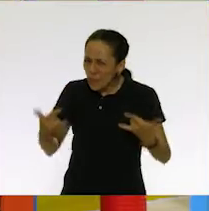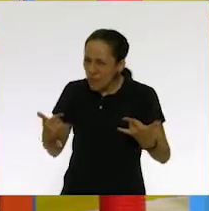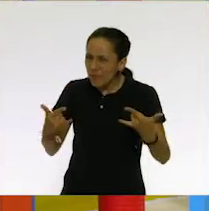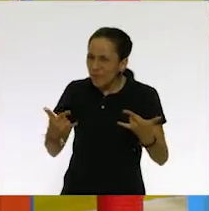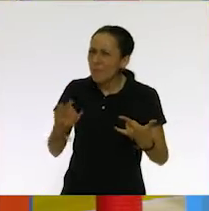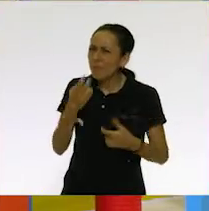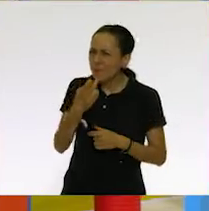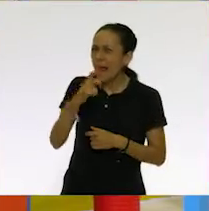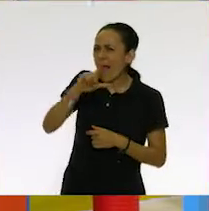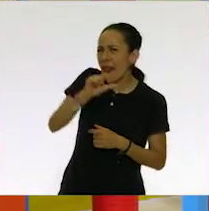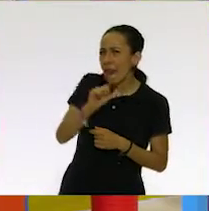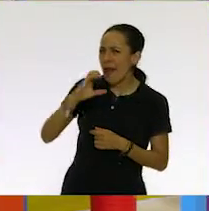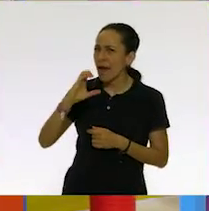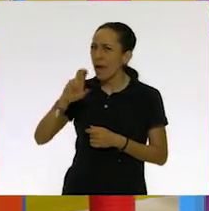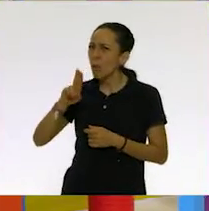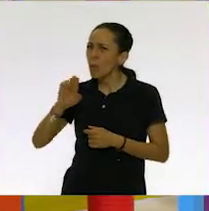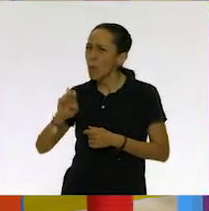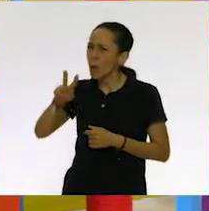cueva.